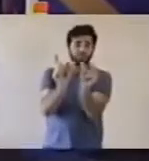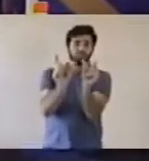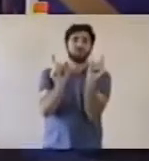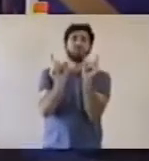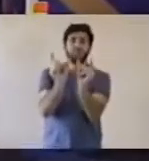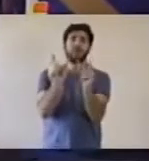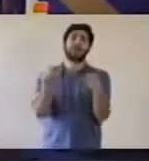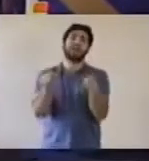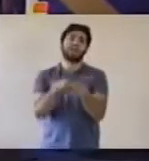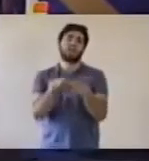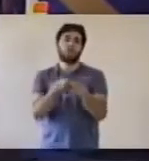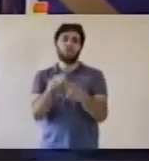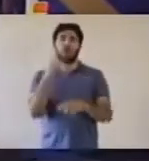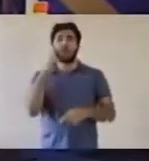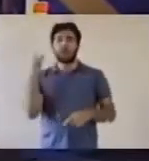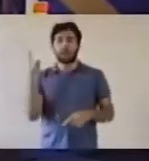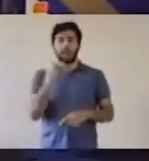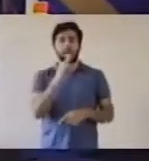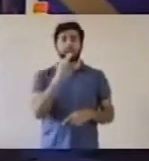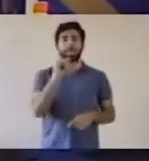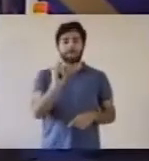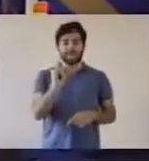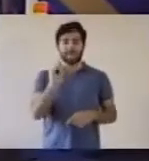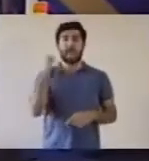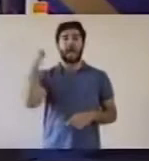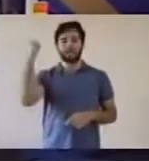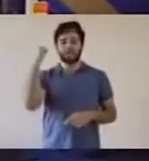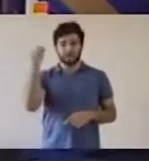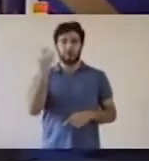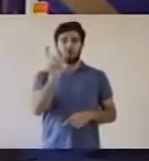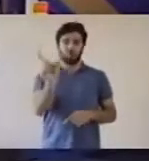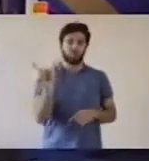de la palabra, igual que bicampeón.